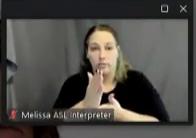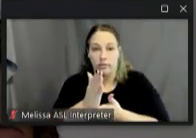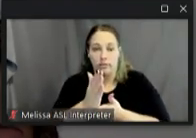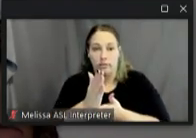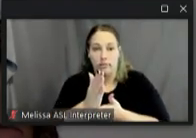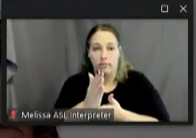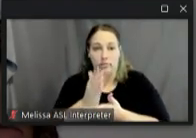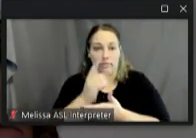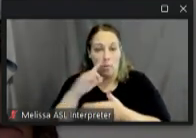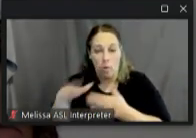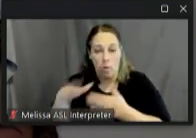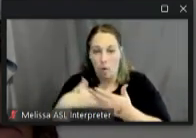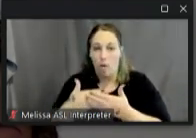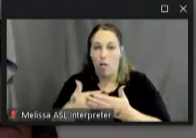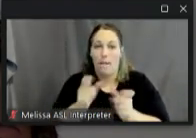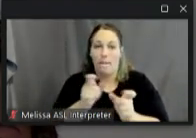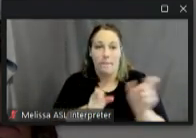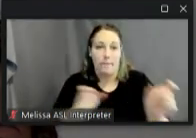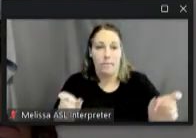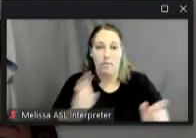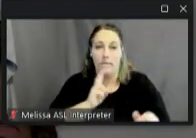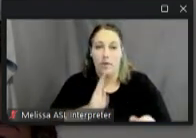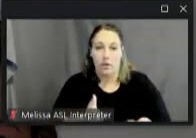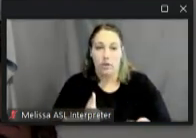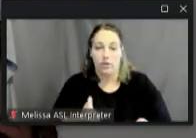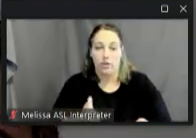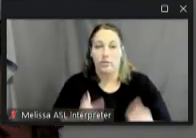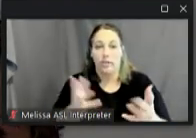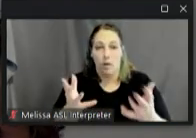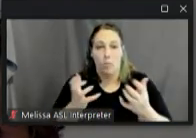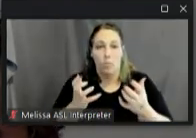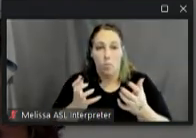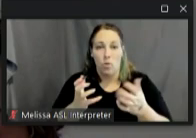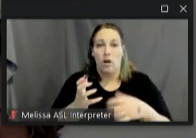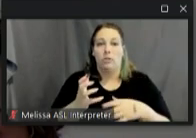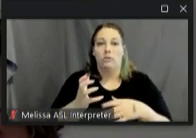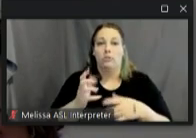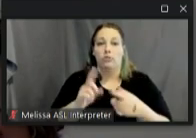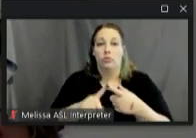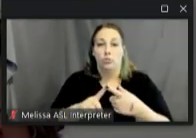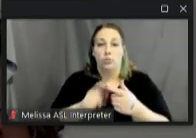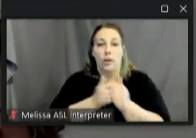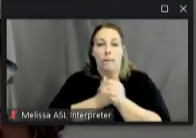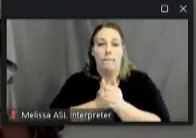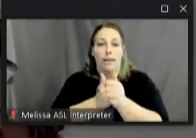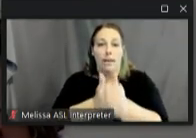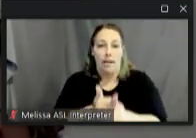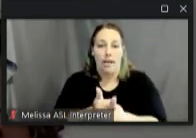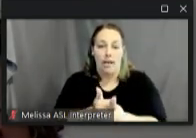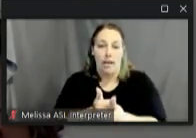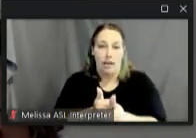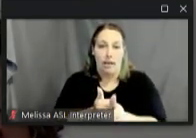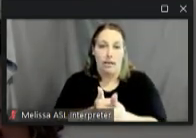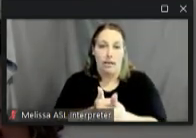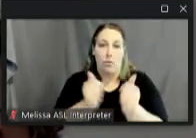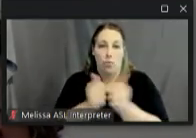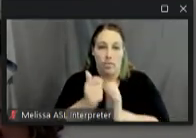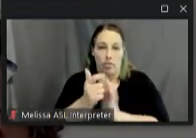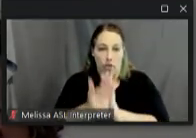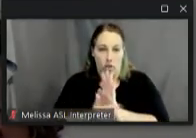instar a todos a cumplir con la ley y mejorar todo aquello que no ha